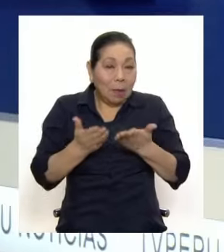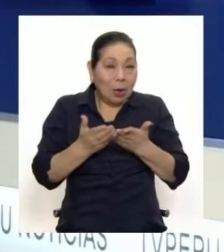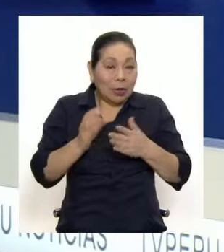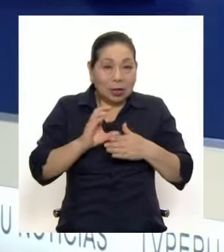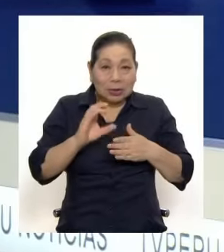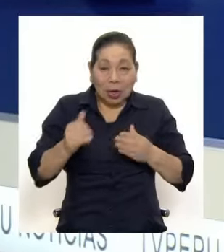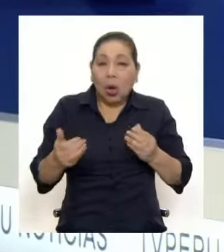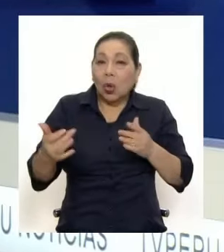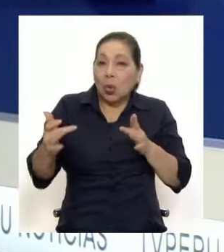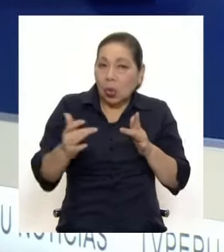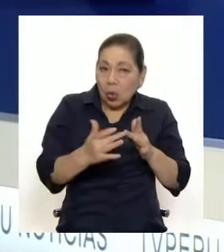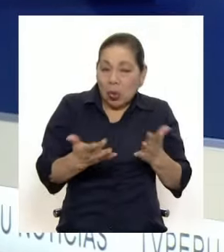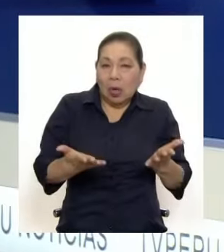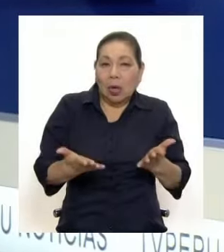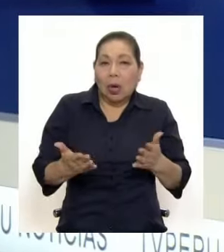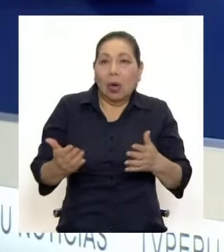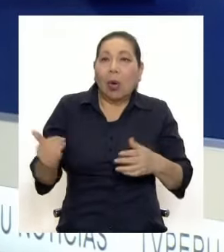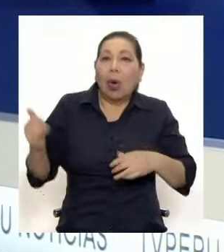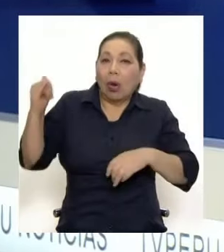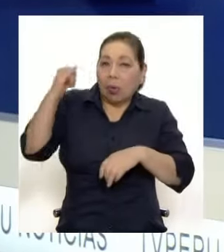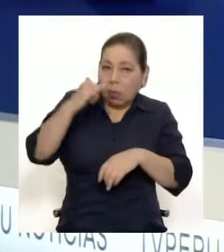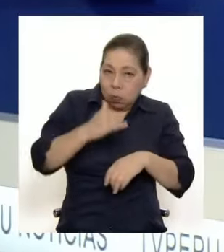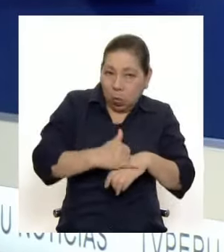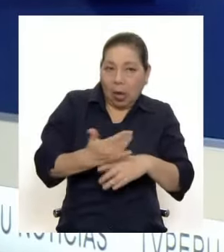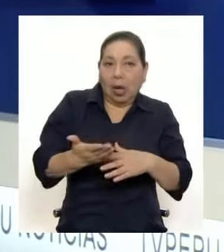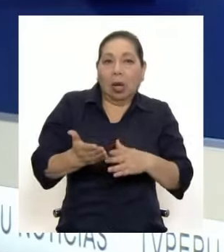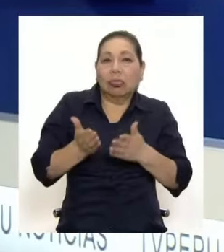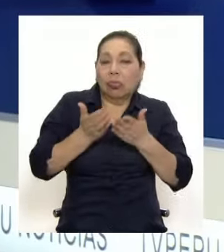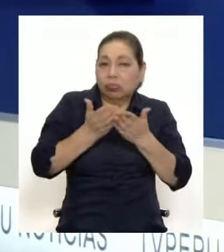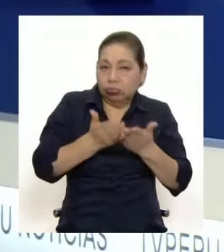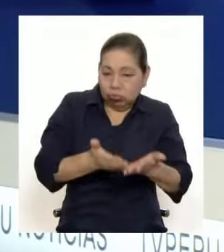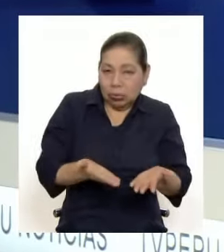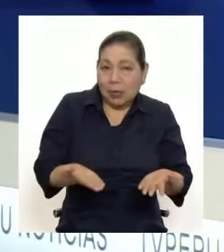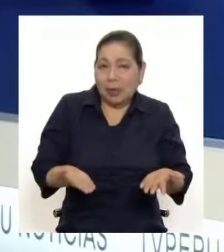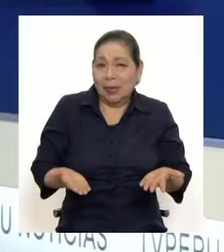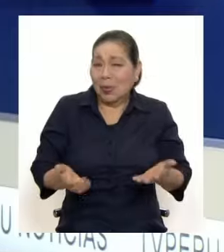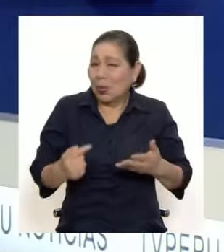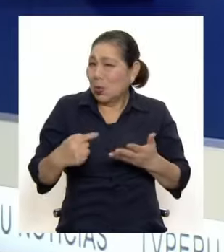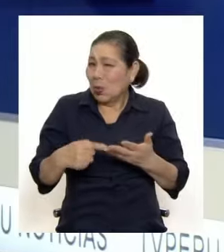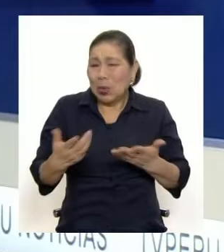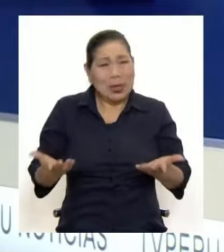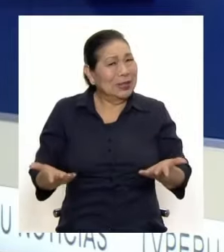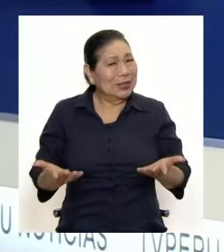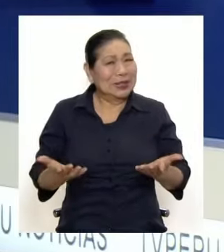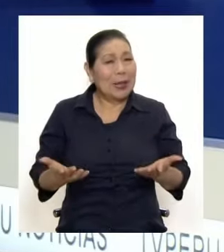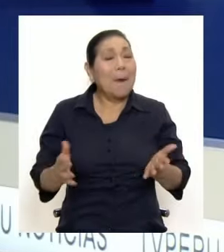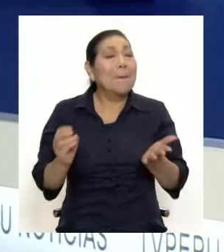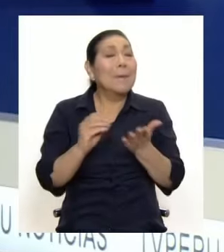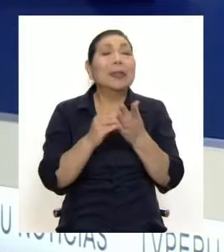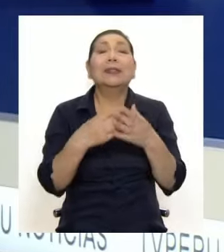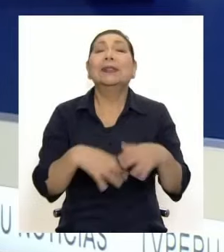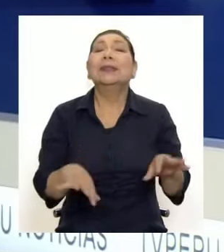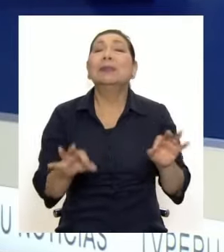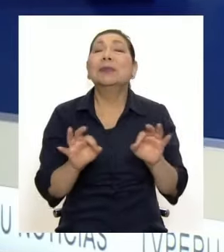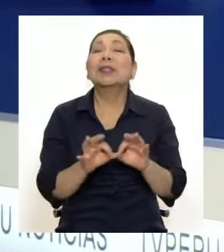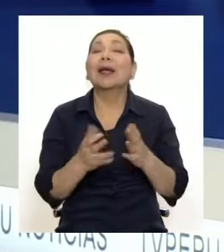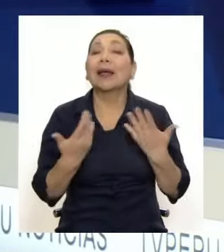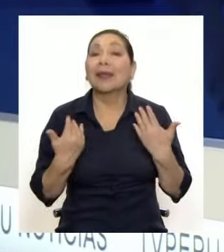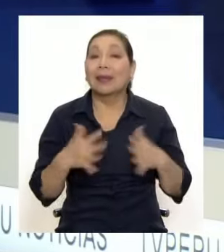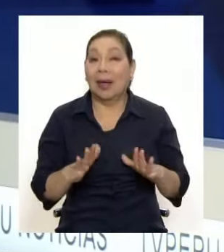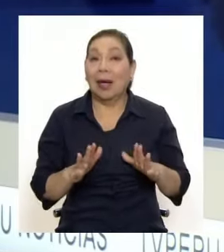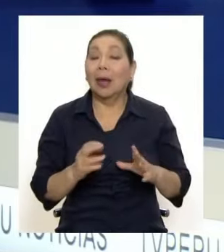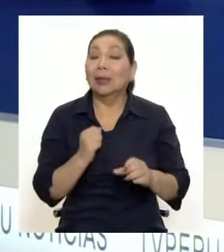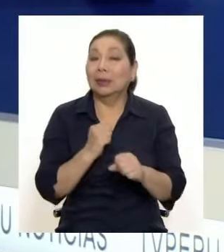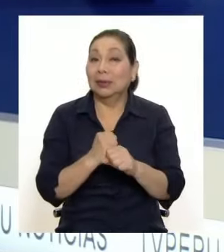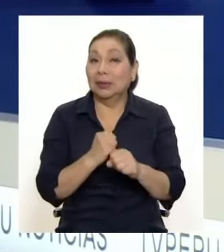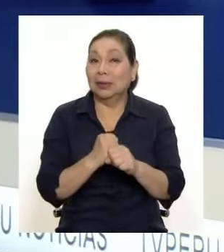chancay con el aeropuerto Jorge Chávez con el puerto el callao porque el lo lo más importante es ya que hemos